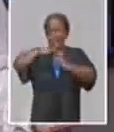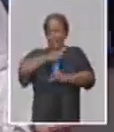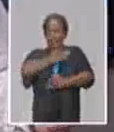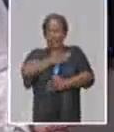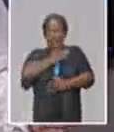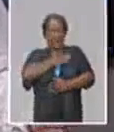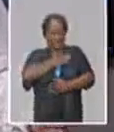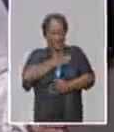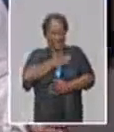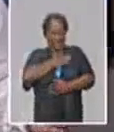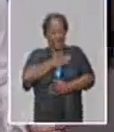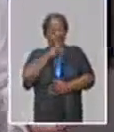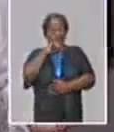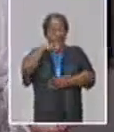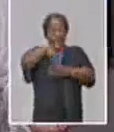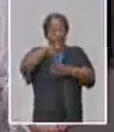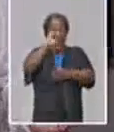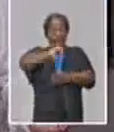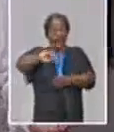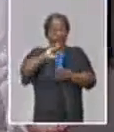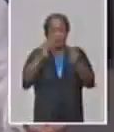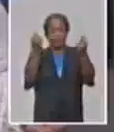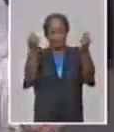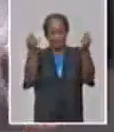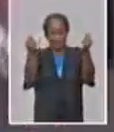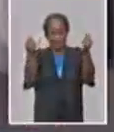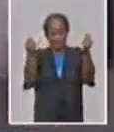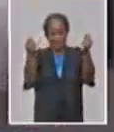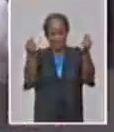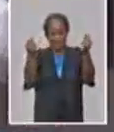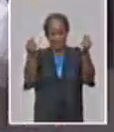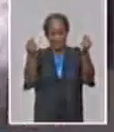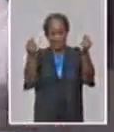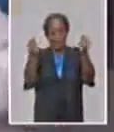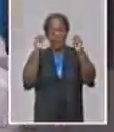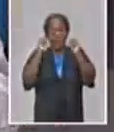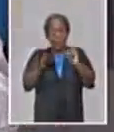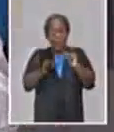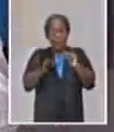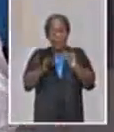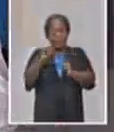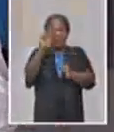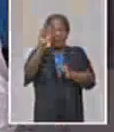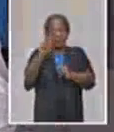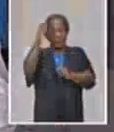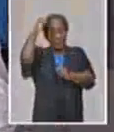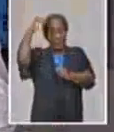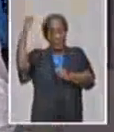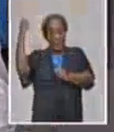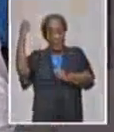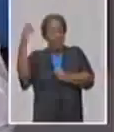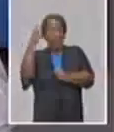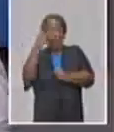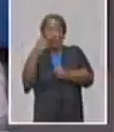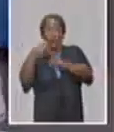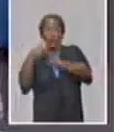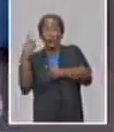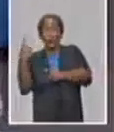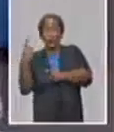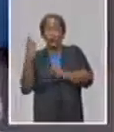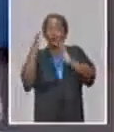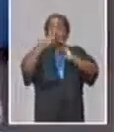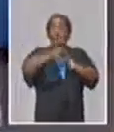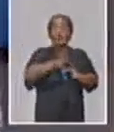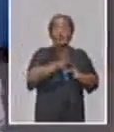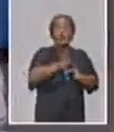está el ordenamiento monetario hoy trabaja el sector estatal con un tipo de cambio uno por uno el sector no estatal